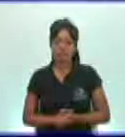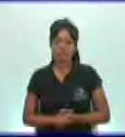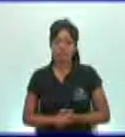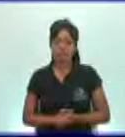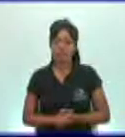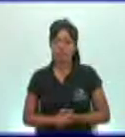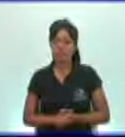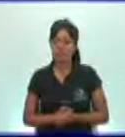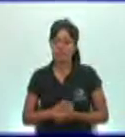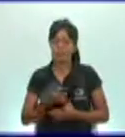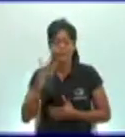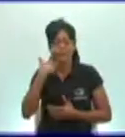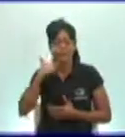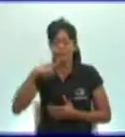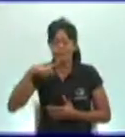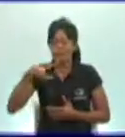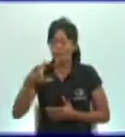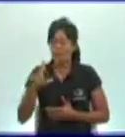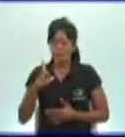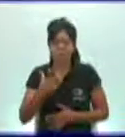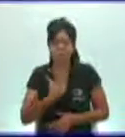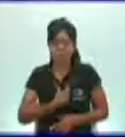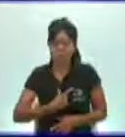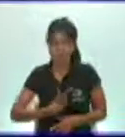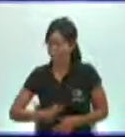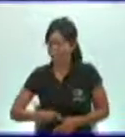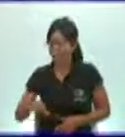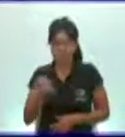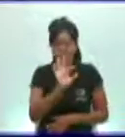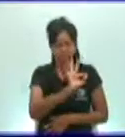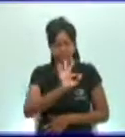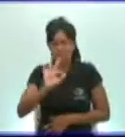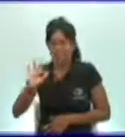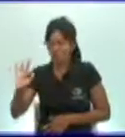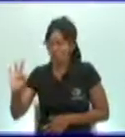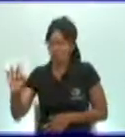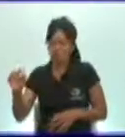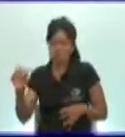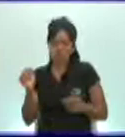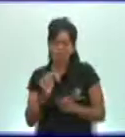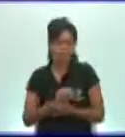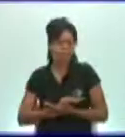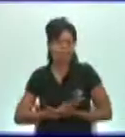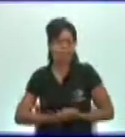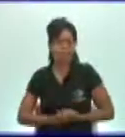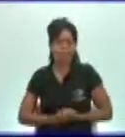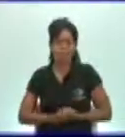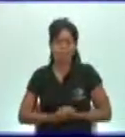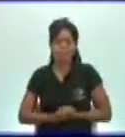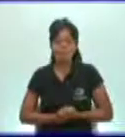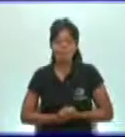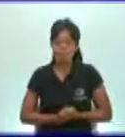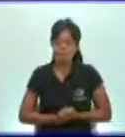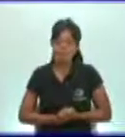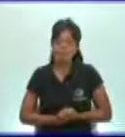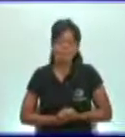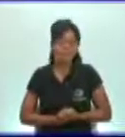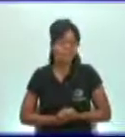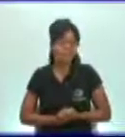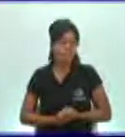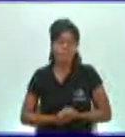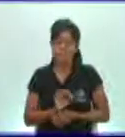Ay, ojalá que nunca se apague la luz que tienen tus ojos, que nunca